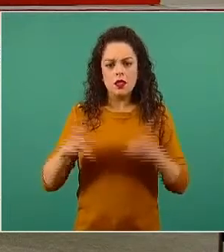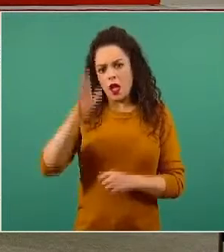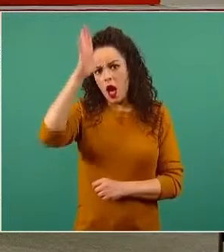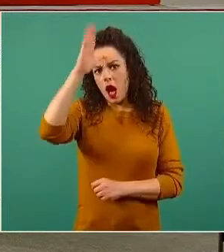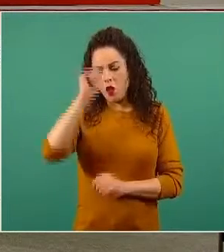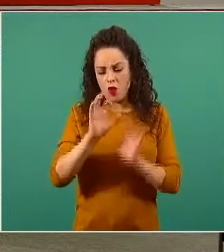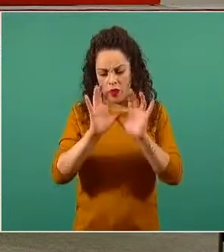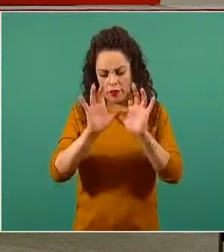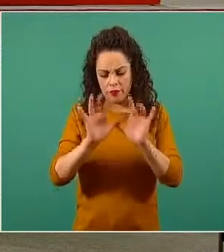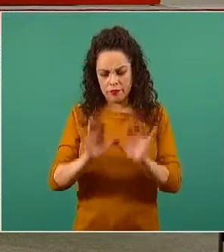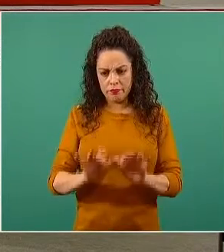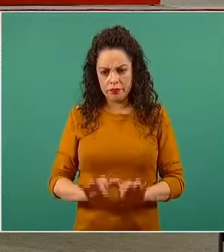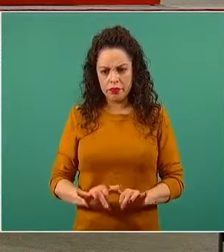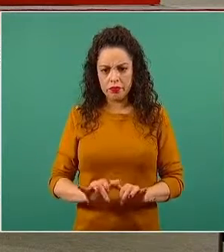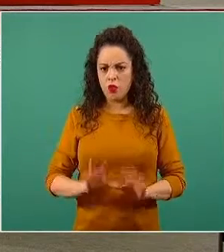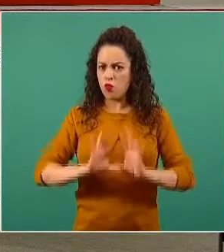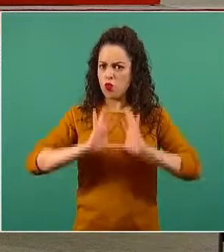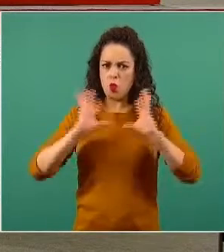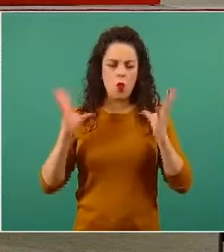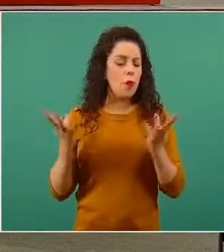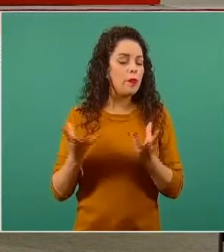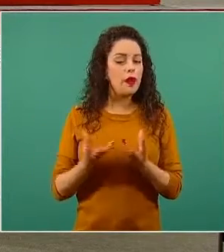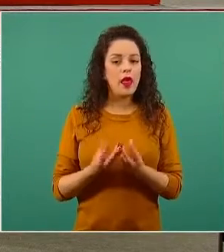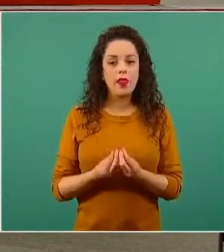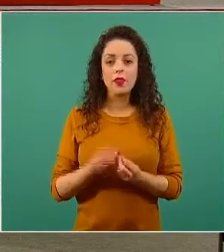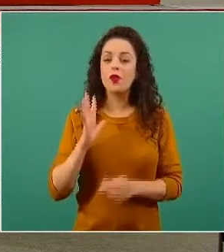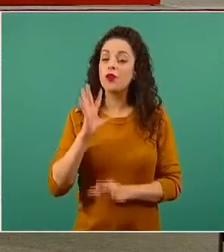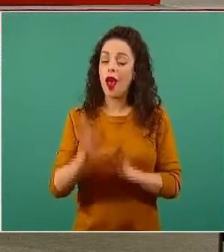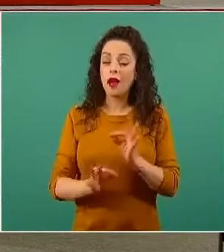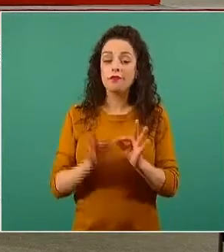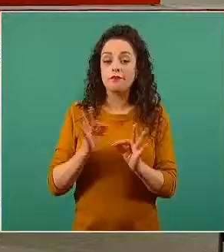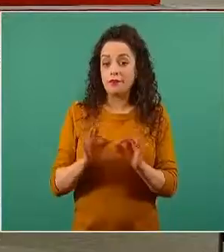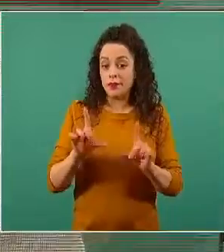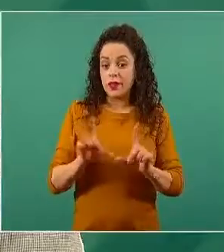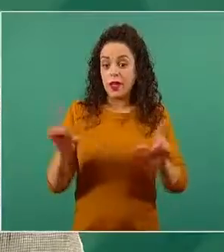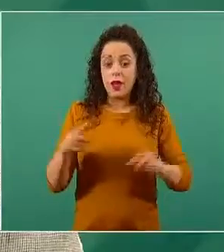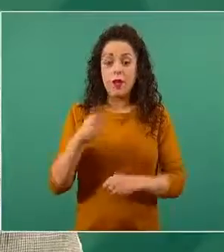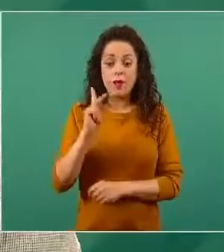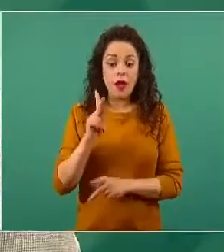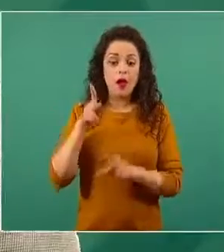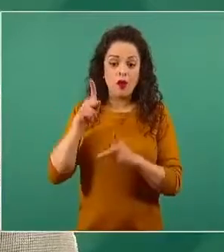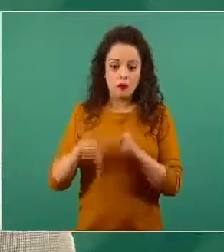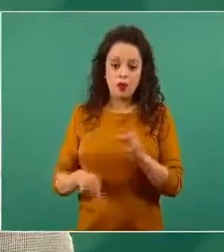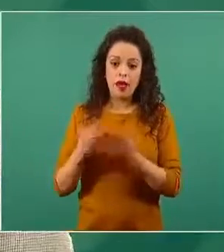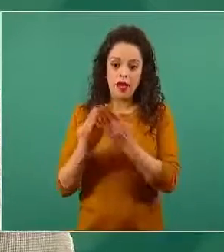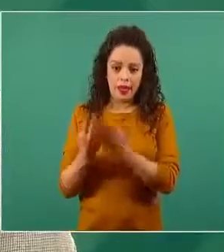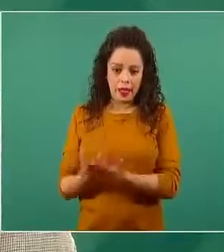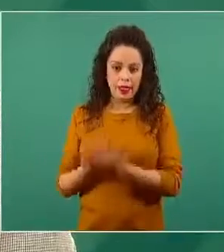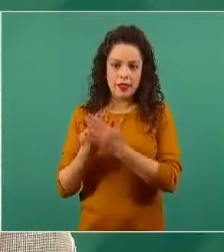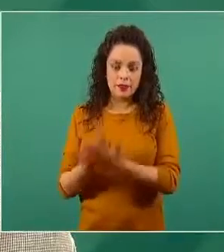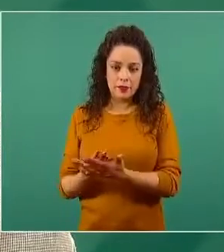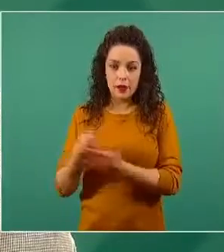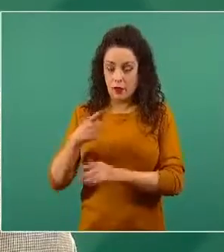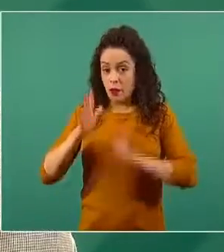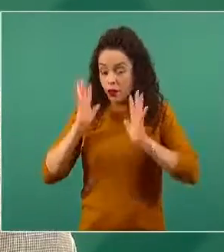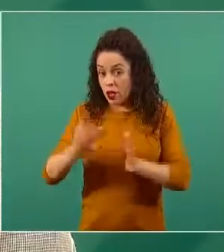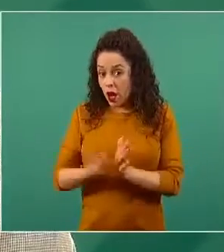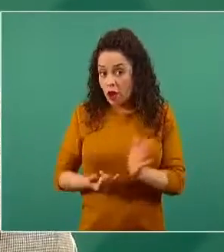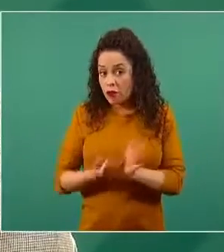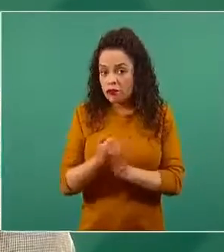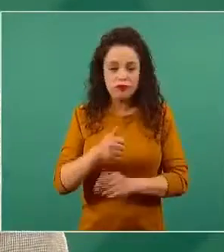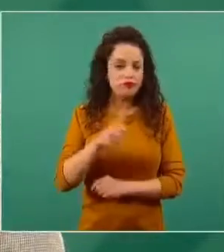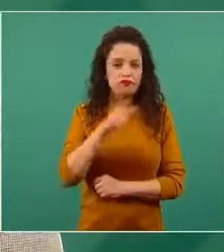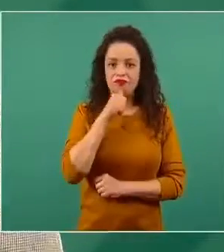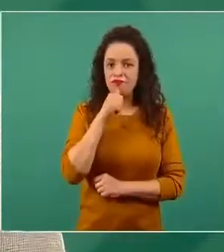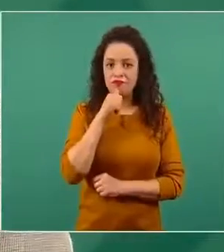un contrato completo que está listo y está pendiente. Entonces, no hemos tomado una decisión al